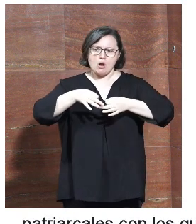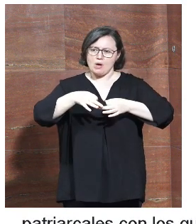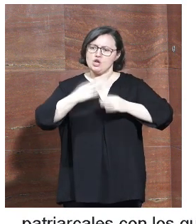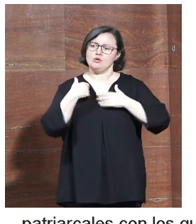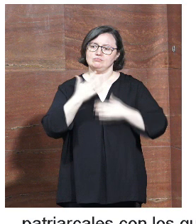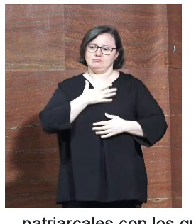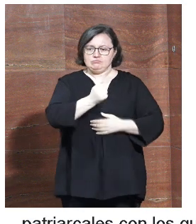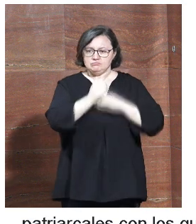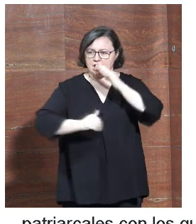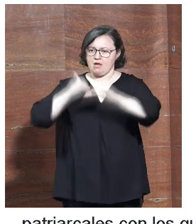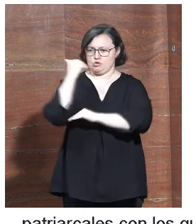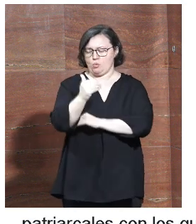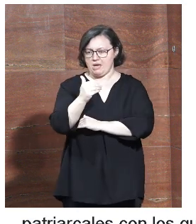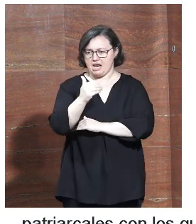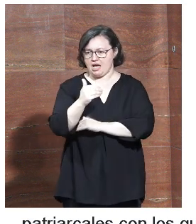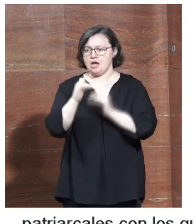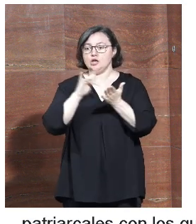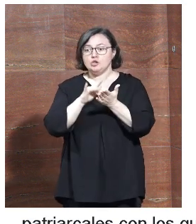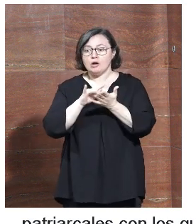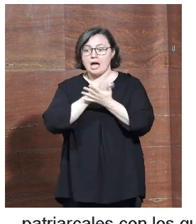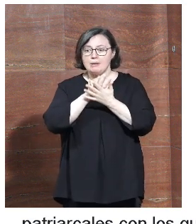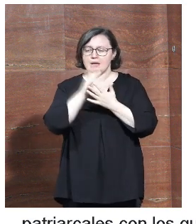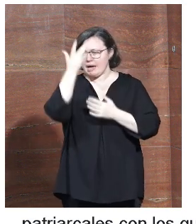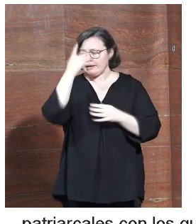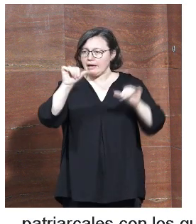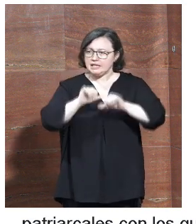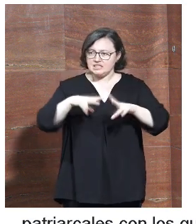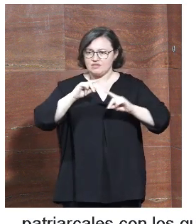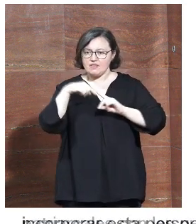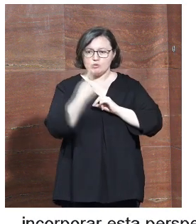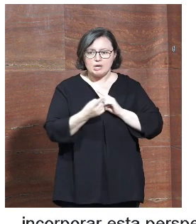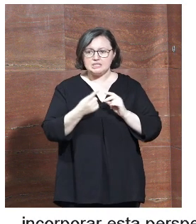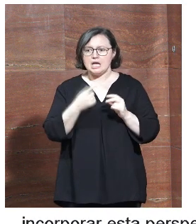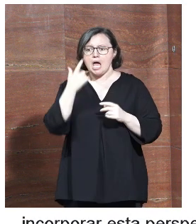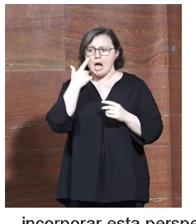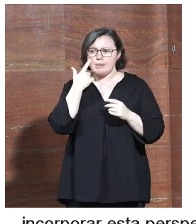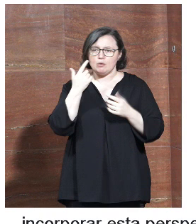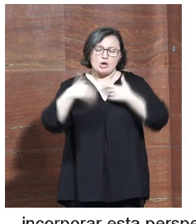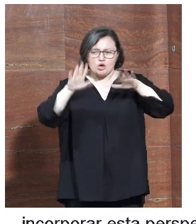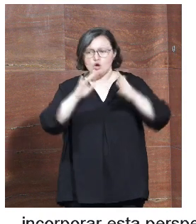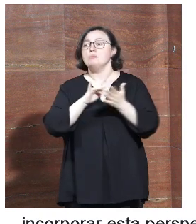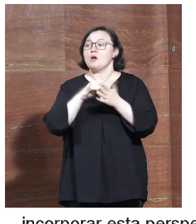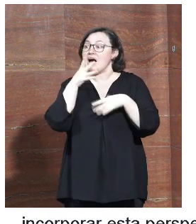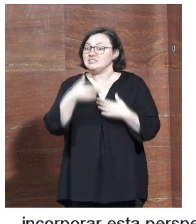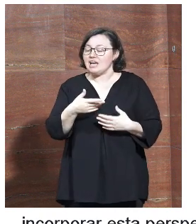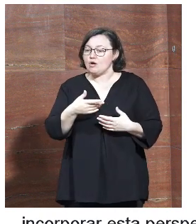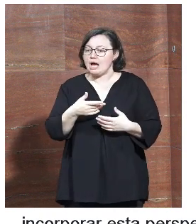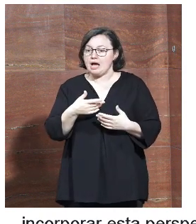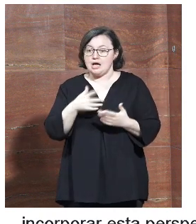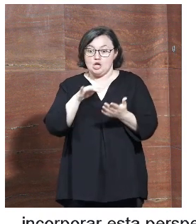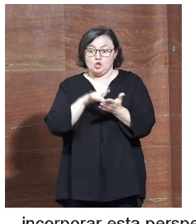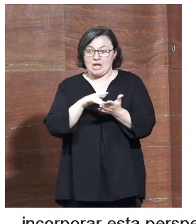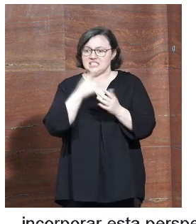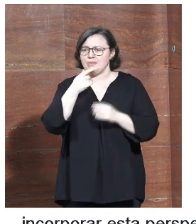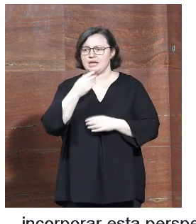privilegios, que cuando nos dicen, bueno, es que ahora esto no toca porque ha salido una crisis, dices, bueno, lo cogía también a Judy Hillman de, bueno, y si no es ahora, ¿cuándo? Porque nunca es